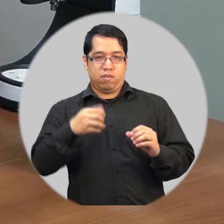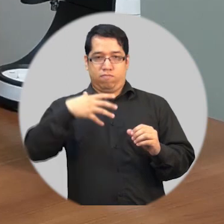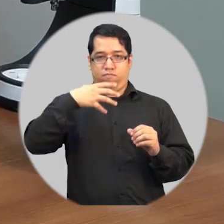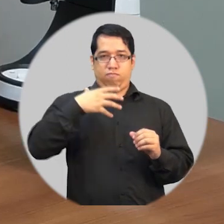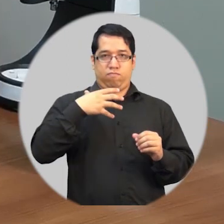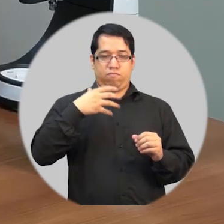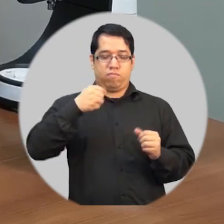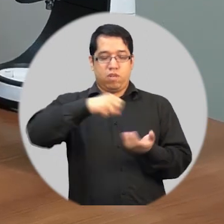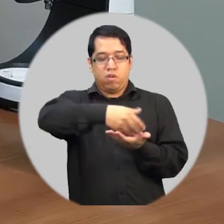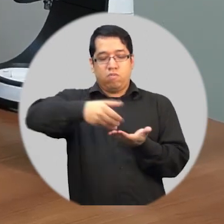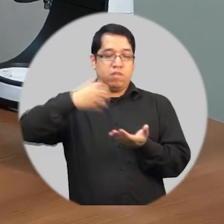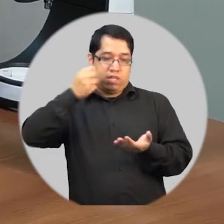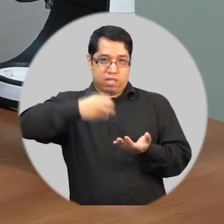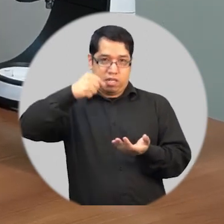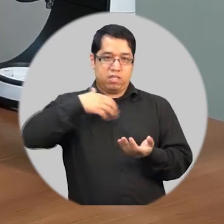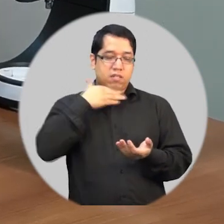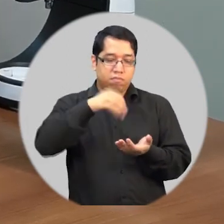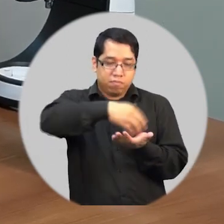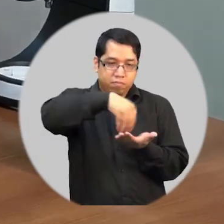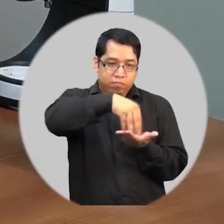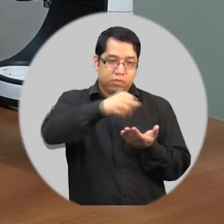agregando nuestro caramelo ya hecho.